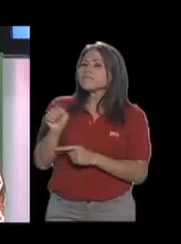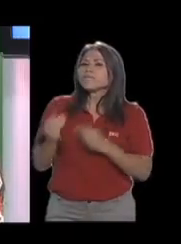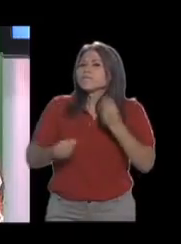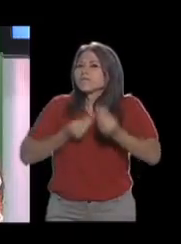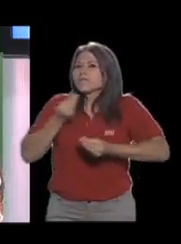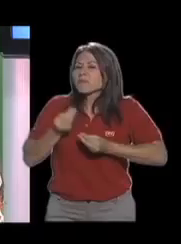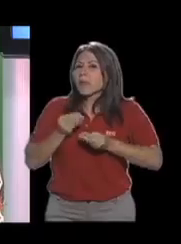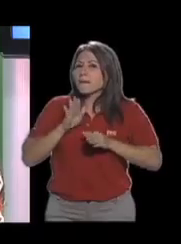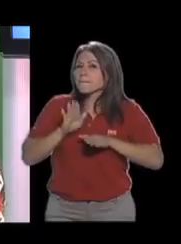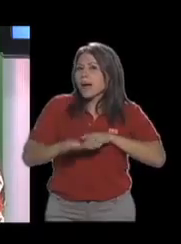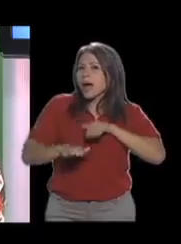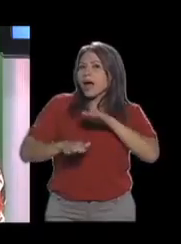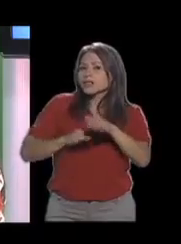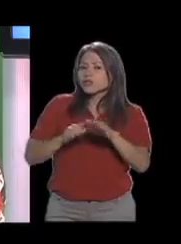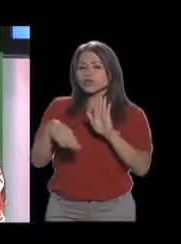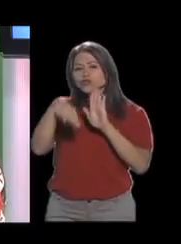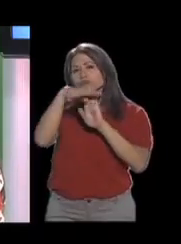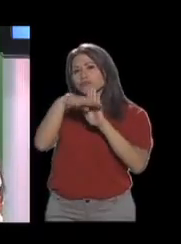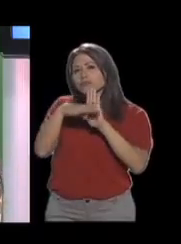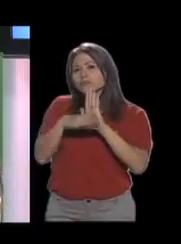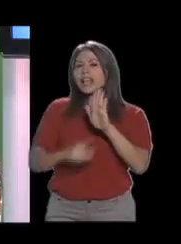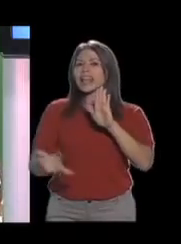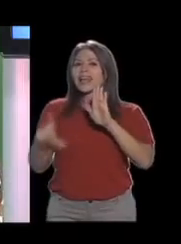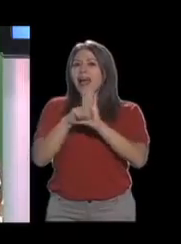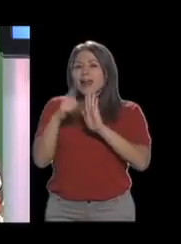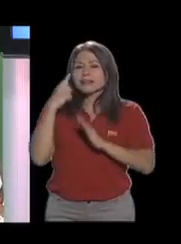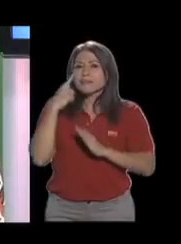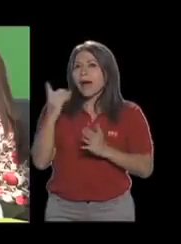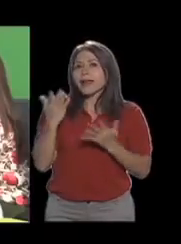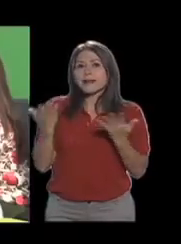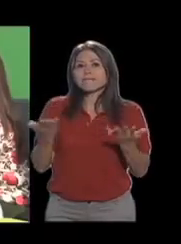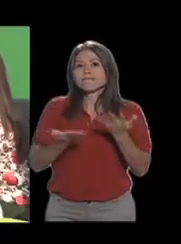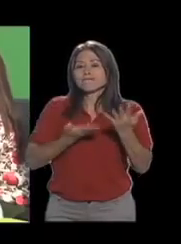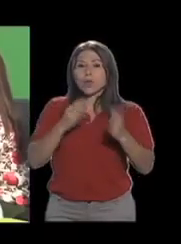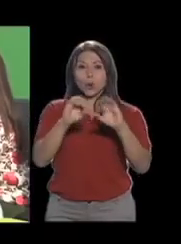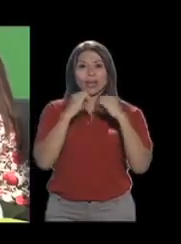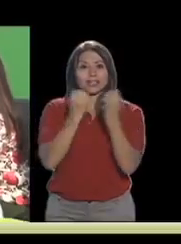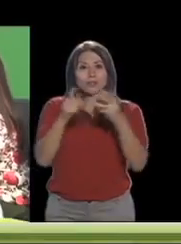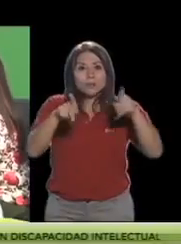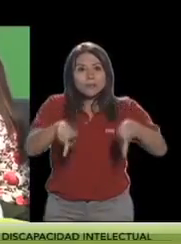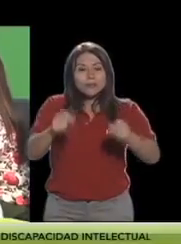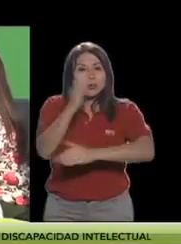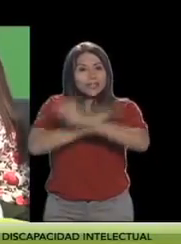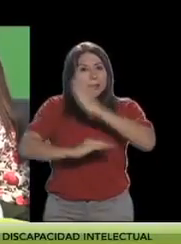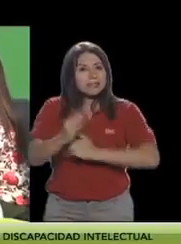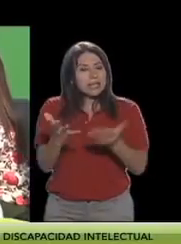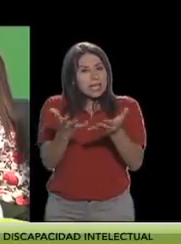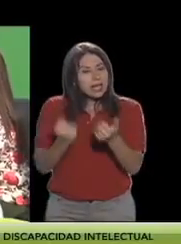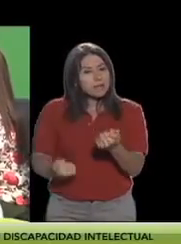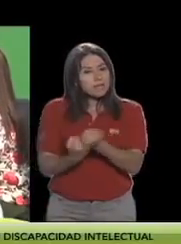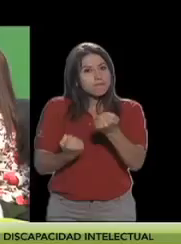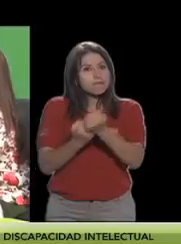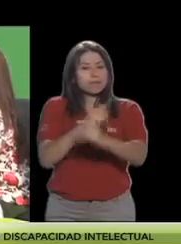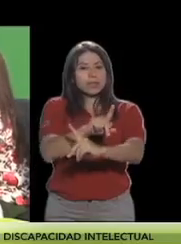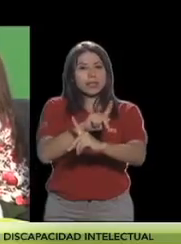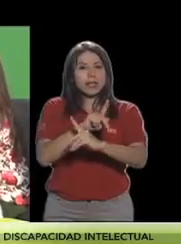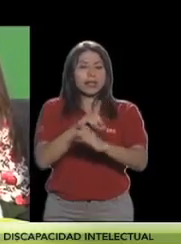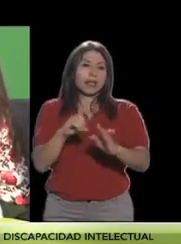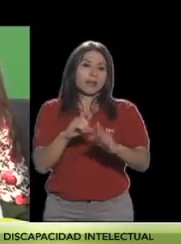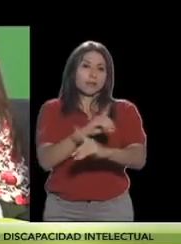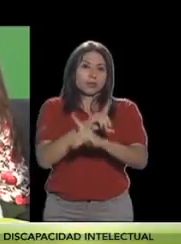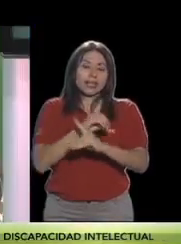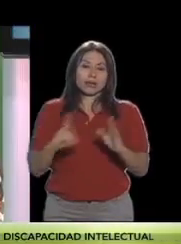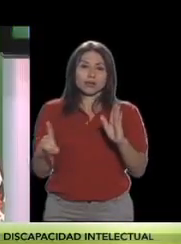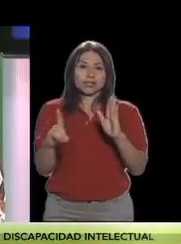los pasos legales, verdad, para, qué sé yo, organizaciones de personas con discapacidad que quieran amparar los derechos de los niños, verdad, que se estén percatando de